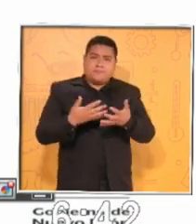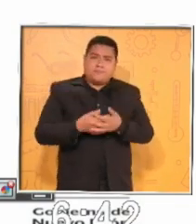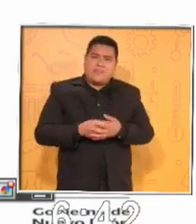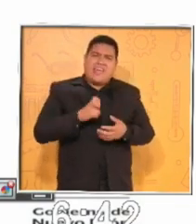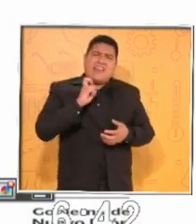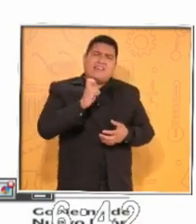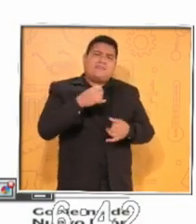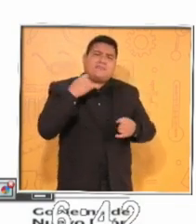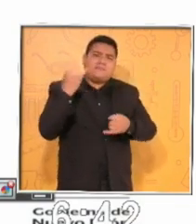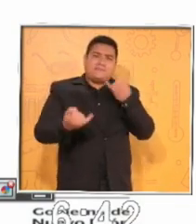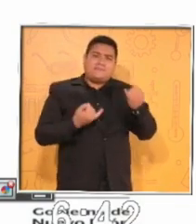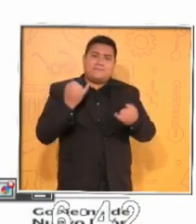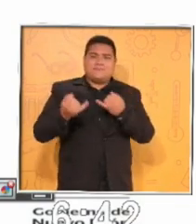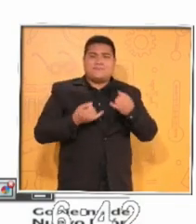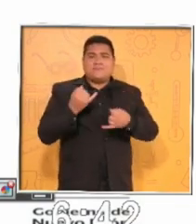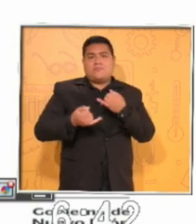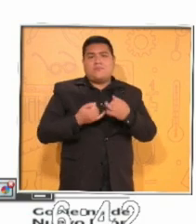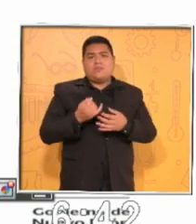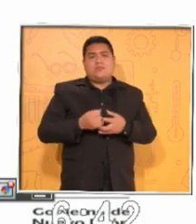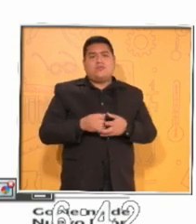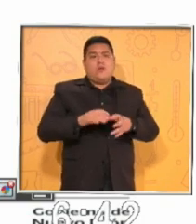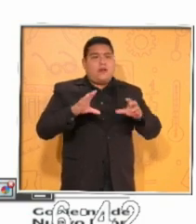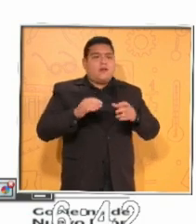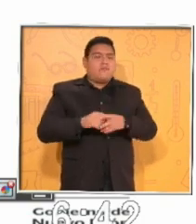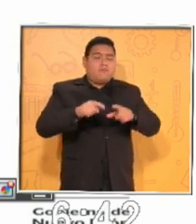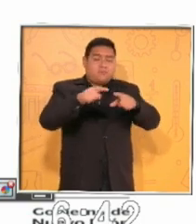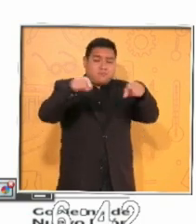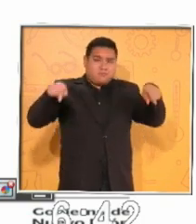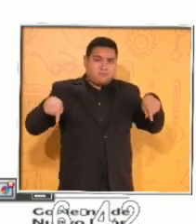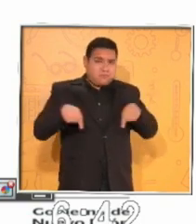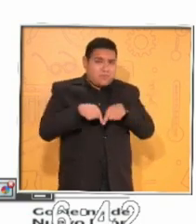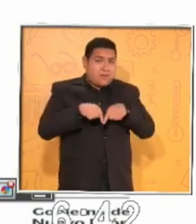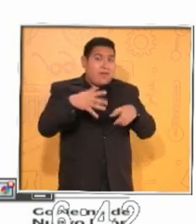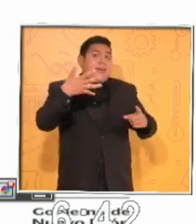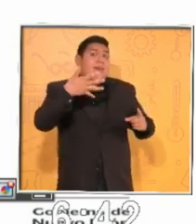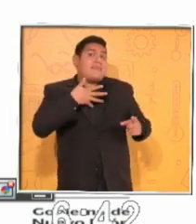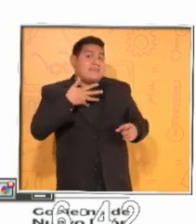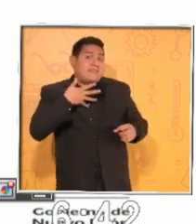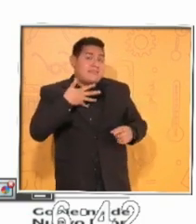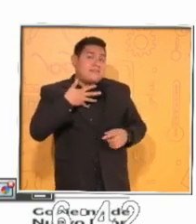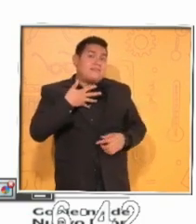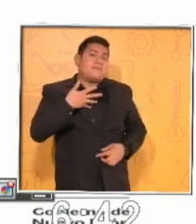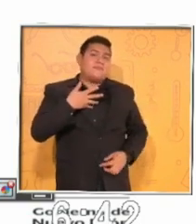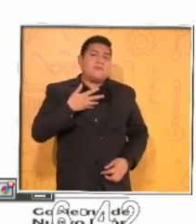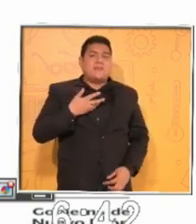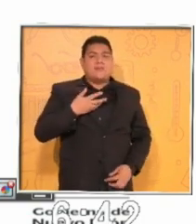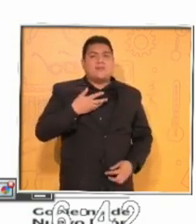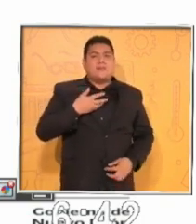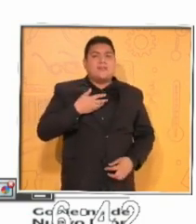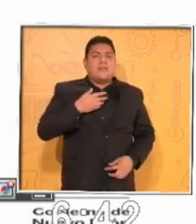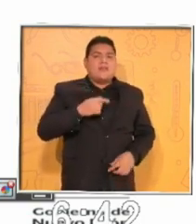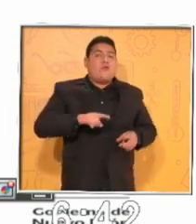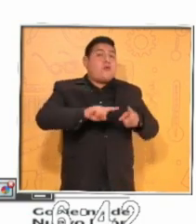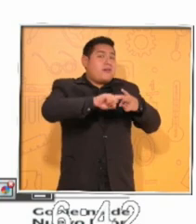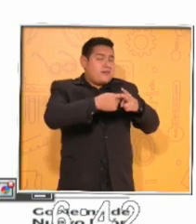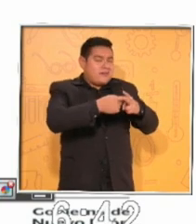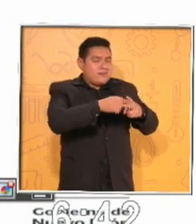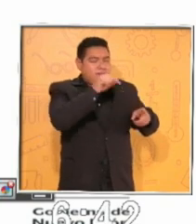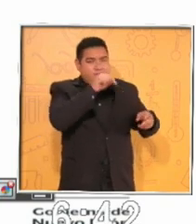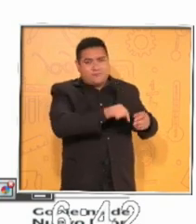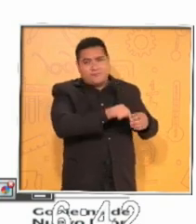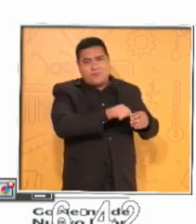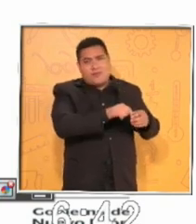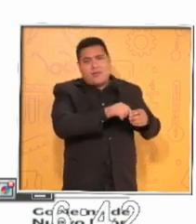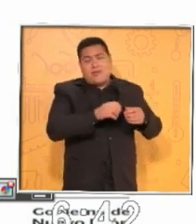juego es un tablero que trae su punto de llegada y